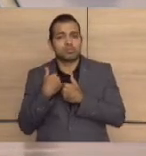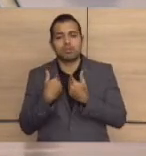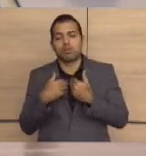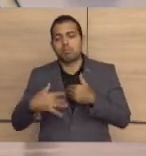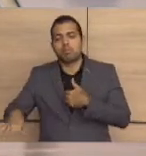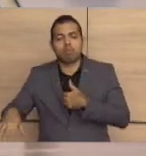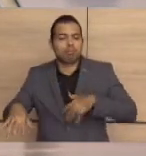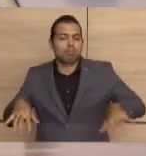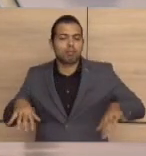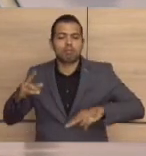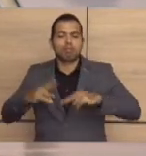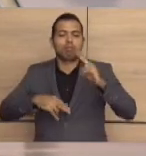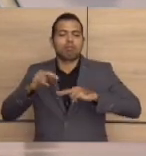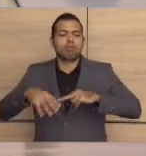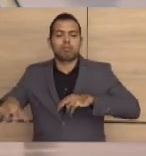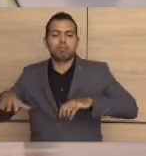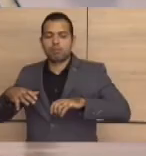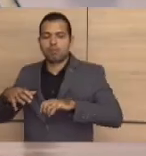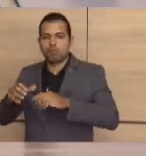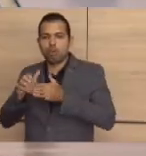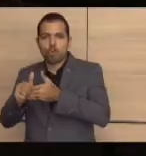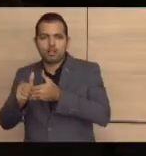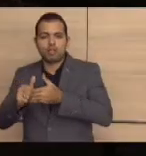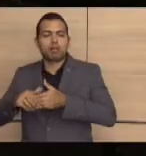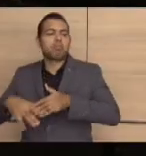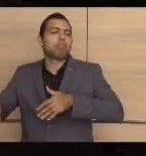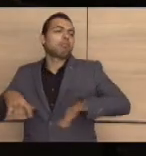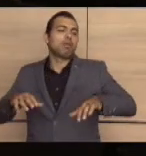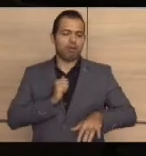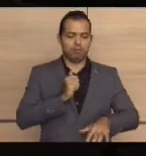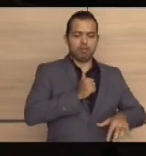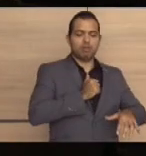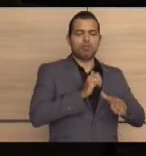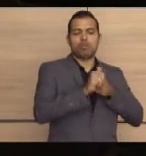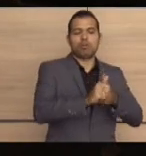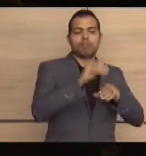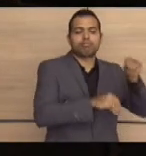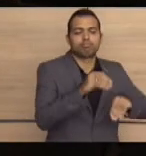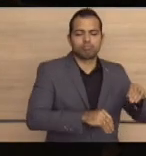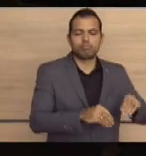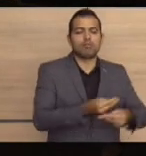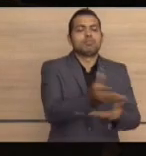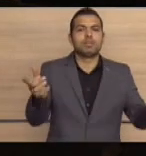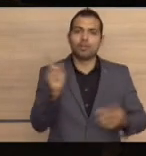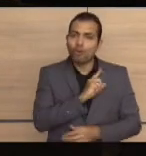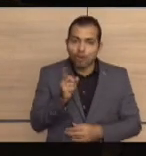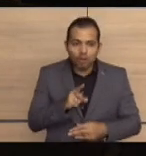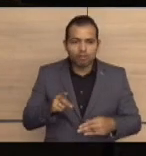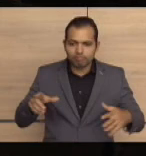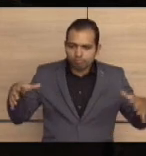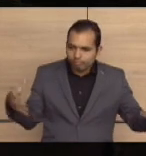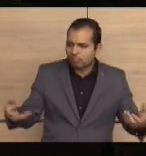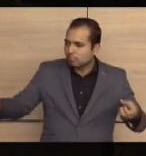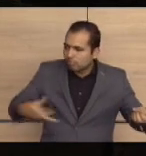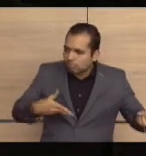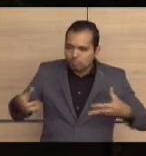de estas orientaciones. No estamos pensando ni que vamos a limitar a una comisión el tema de las orientaciones, ni que vamos a